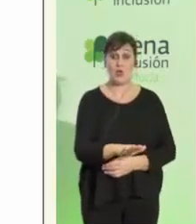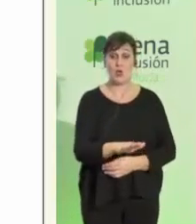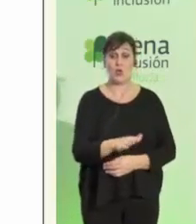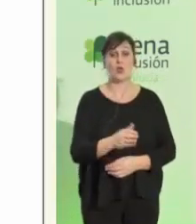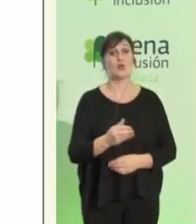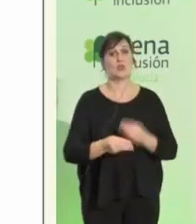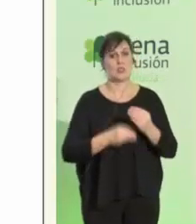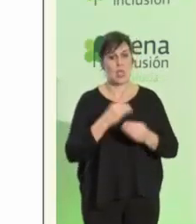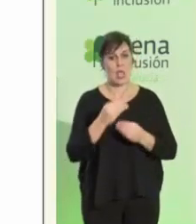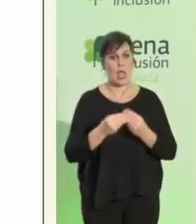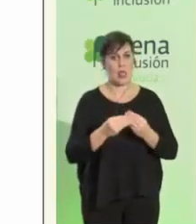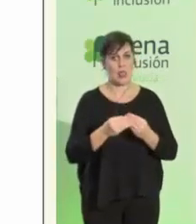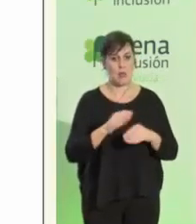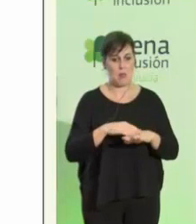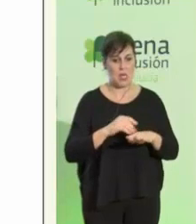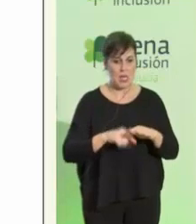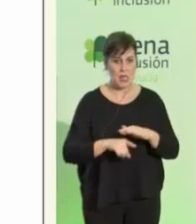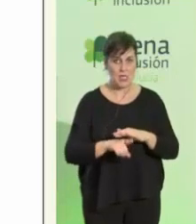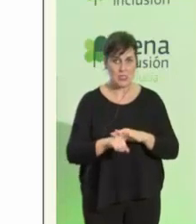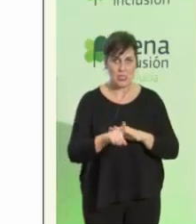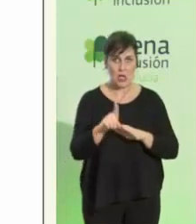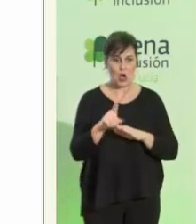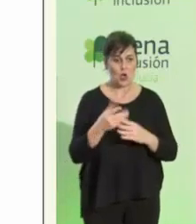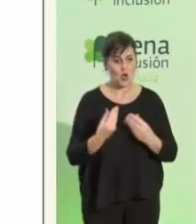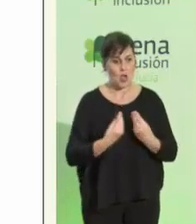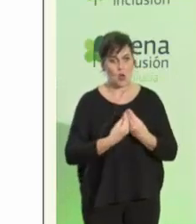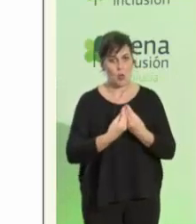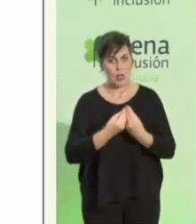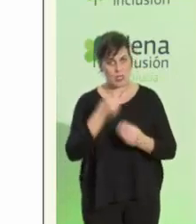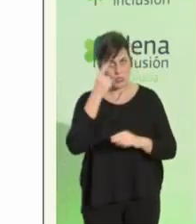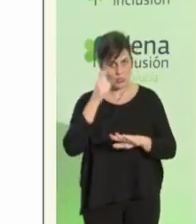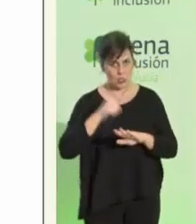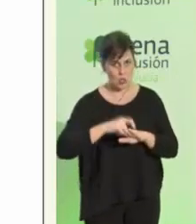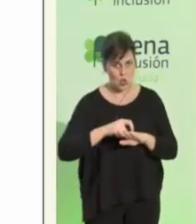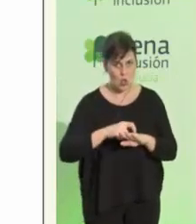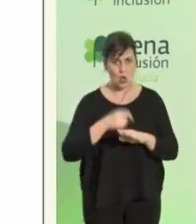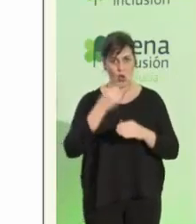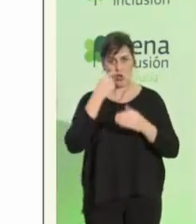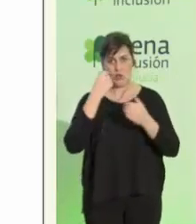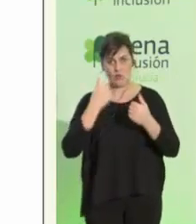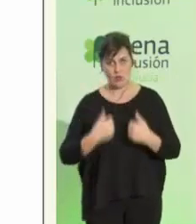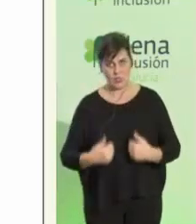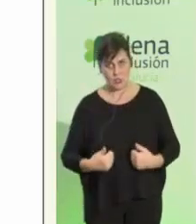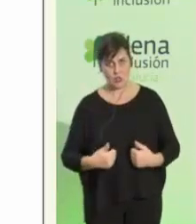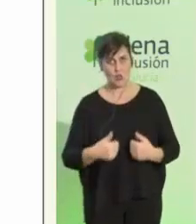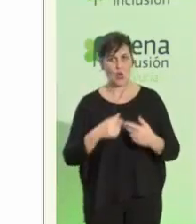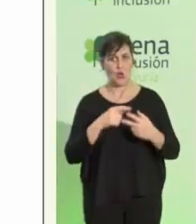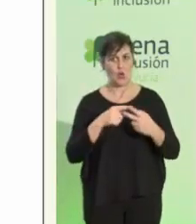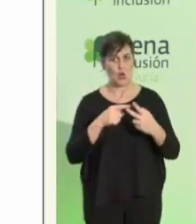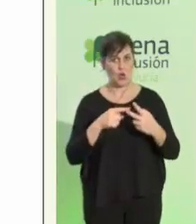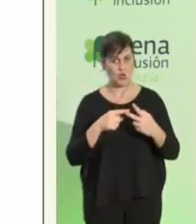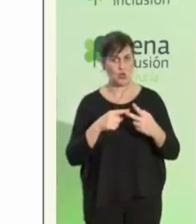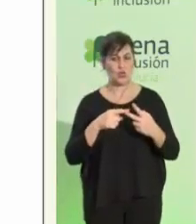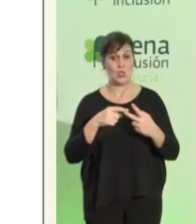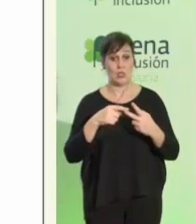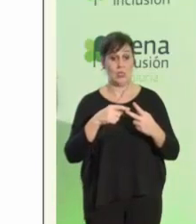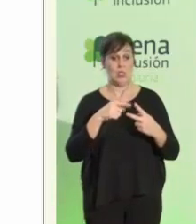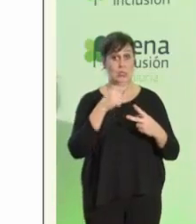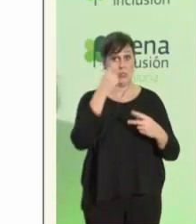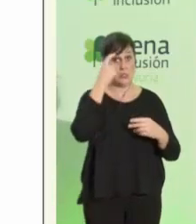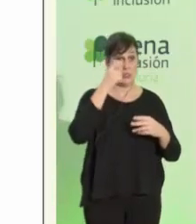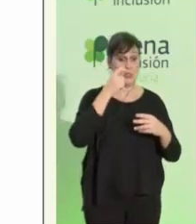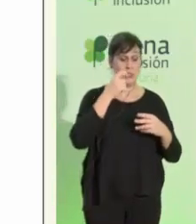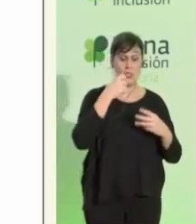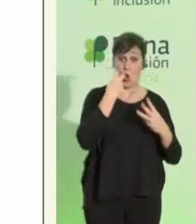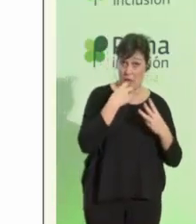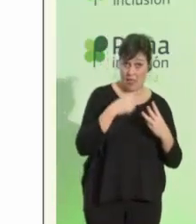A lo largo de su desarrollo hay psicólogos, hay fisios, a los psicólogos